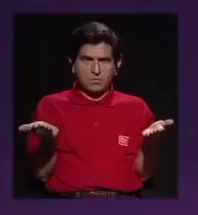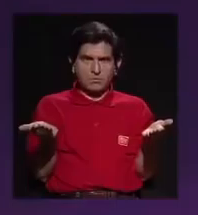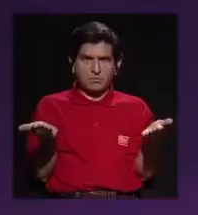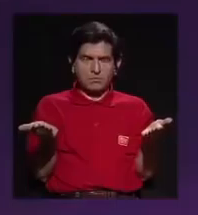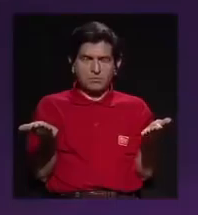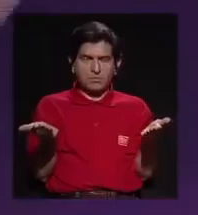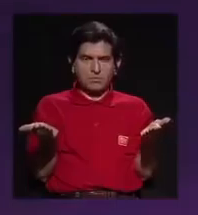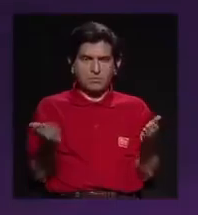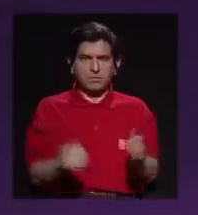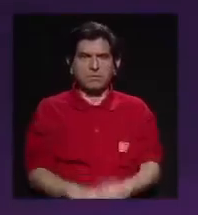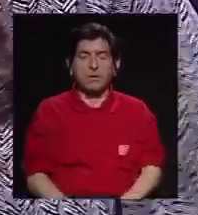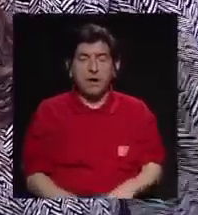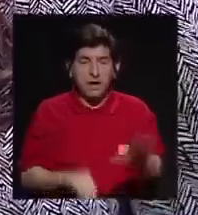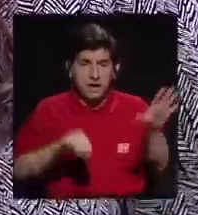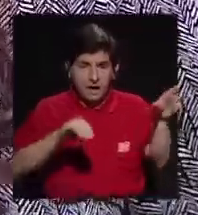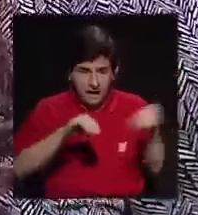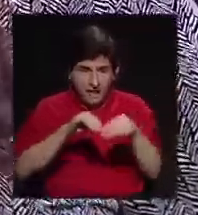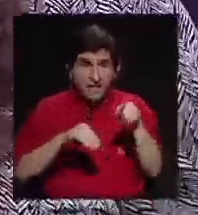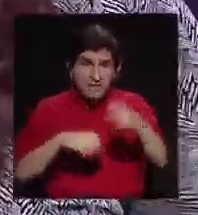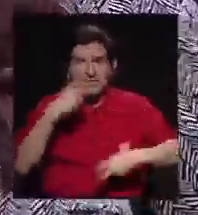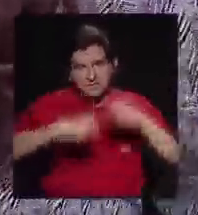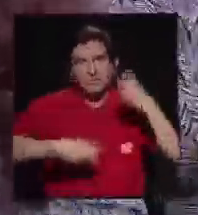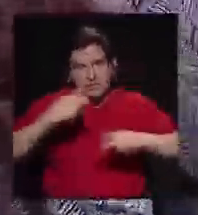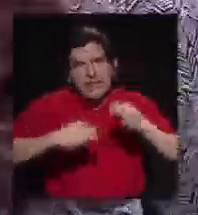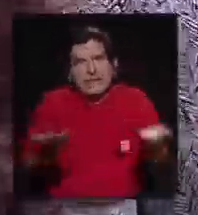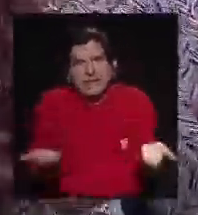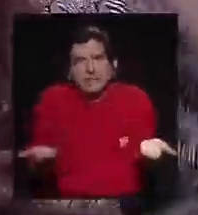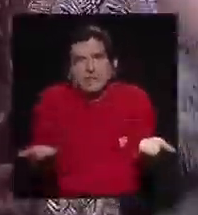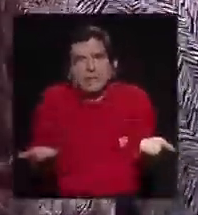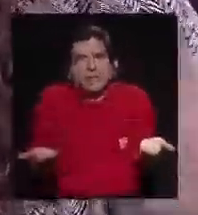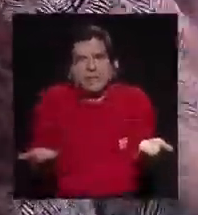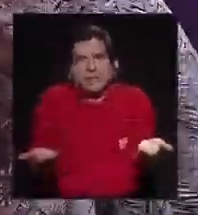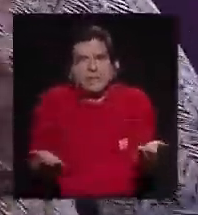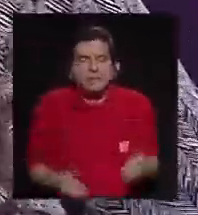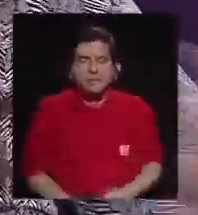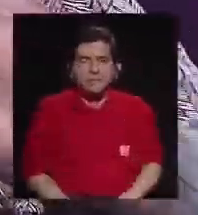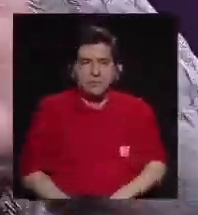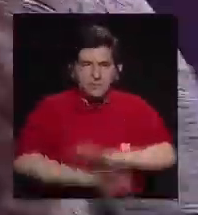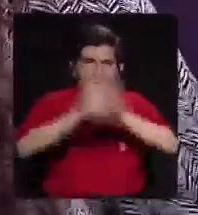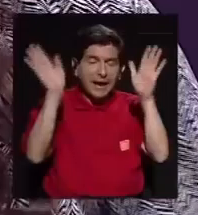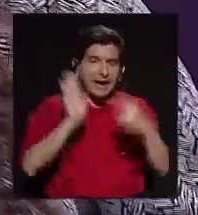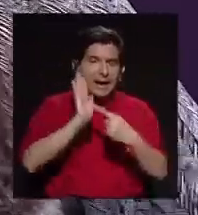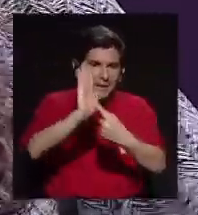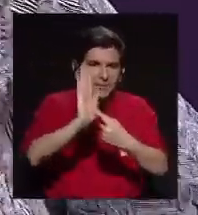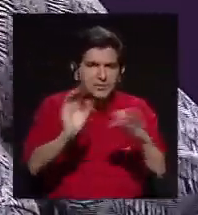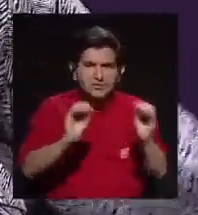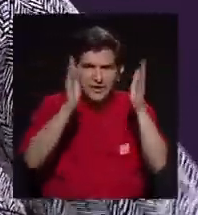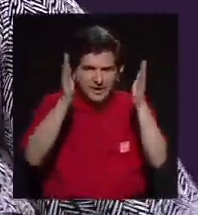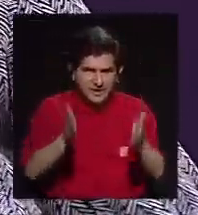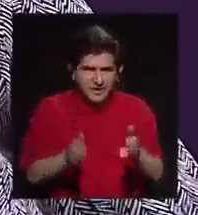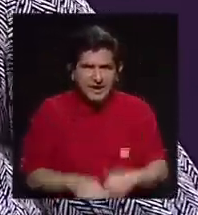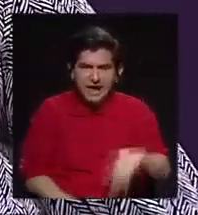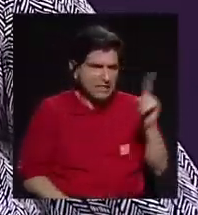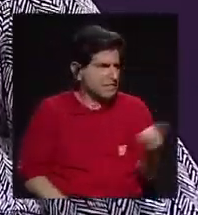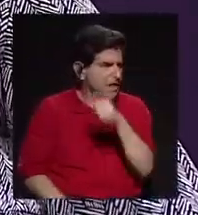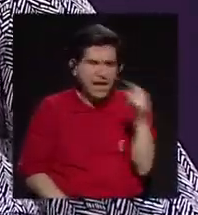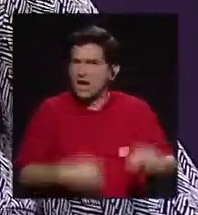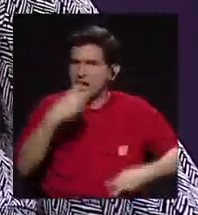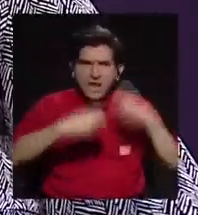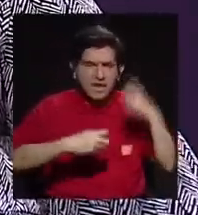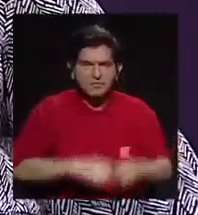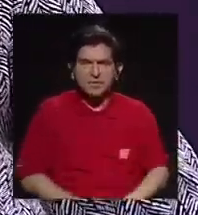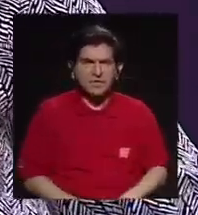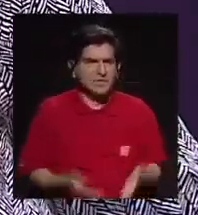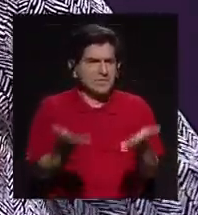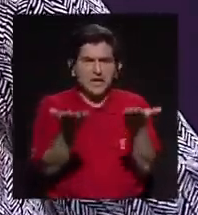estos... Una que además serie... es un delito, perdón. Por supuesto, ¿verdad? Por supuesto. Nada más para que entonces, quede muy claro, y nadie quiere que deje de ser delito. No, y nadie quiere que